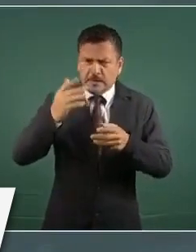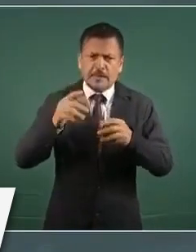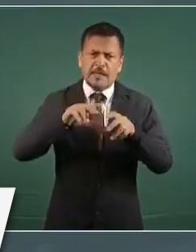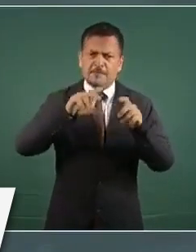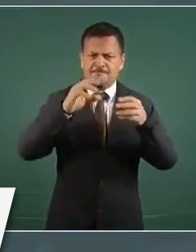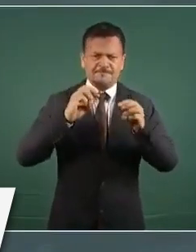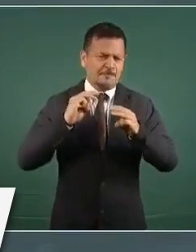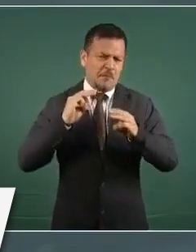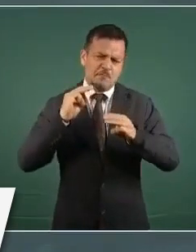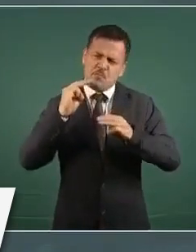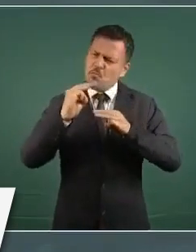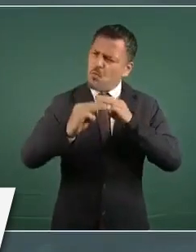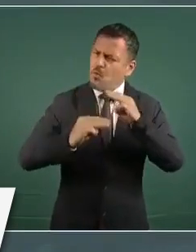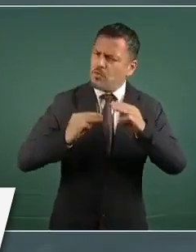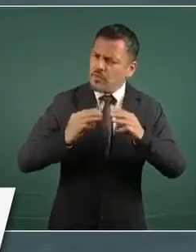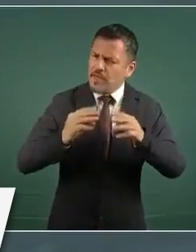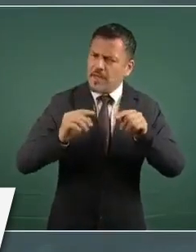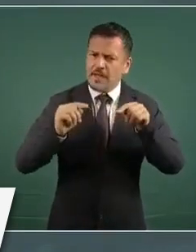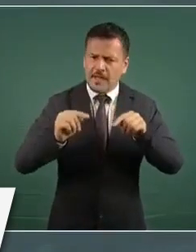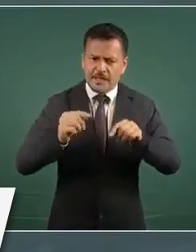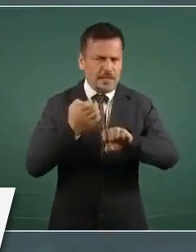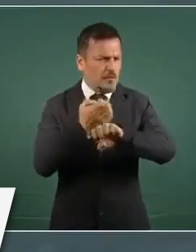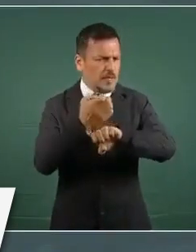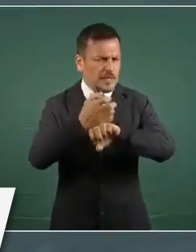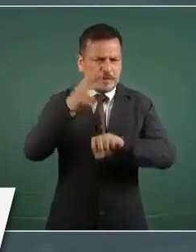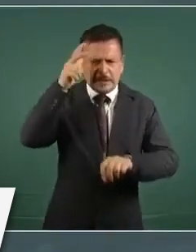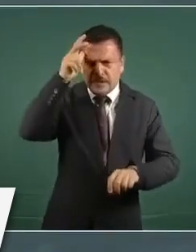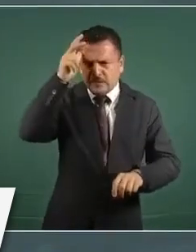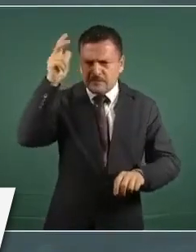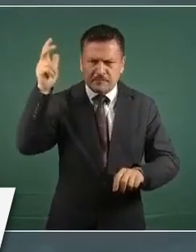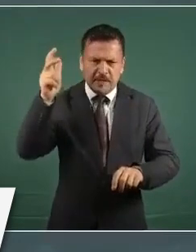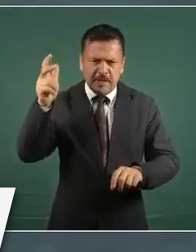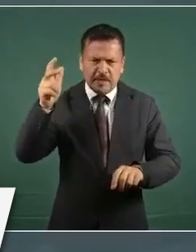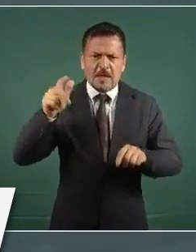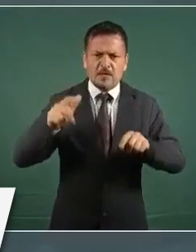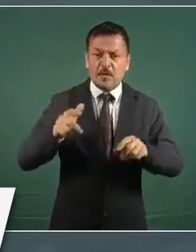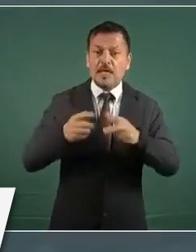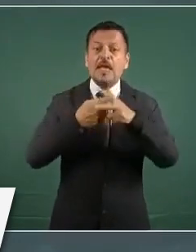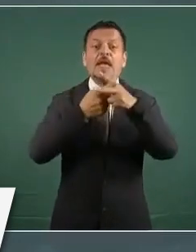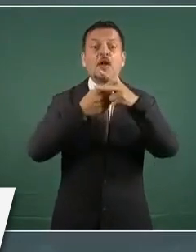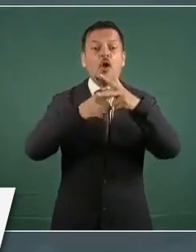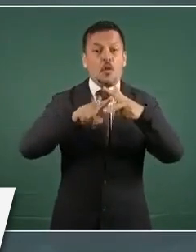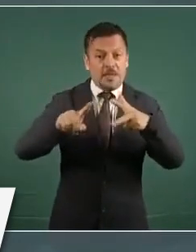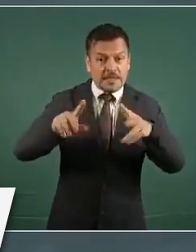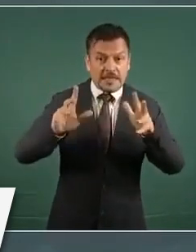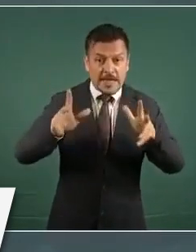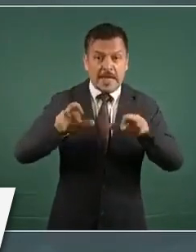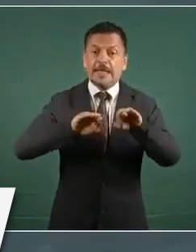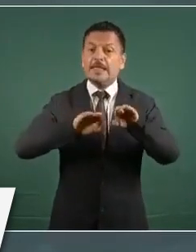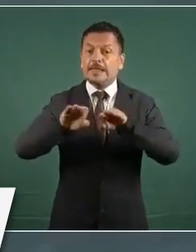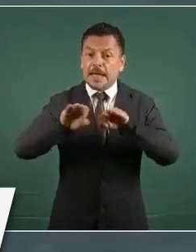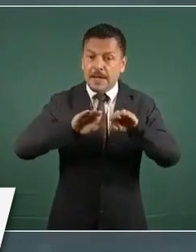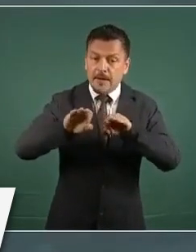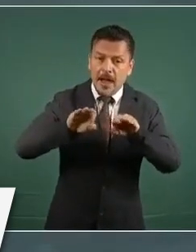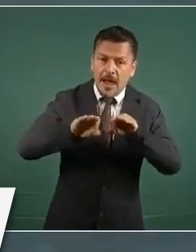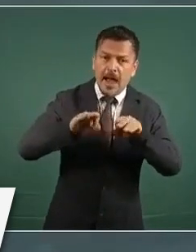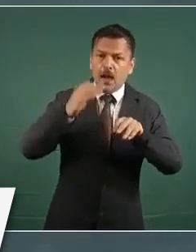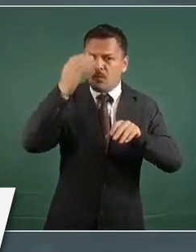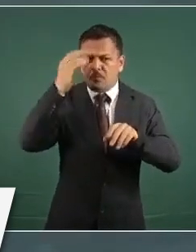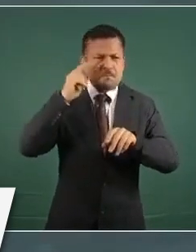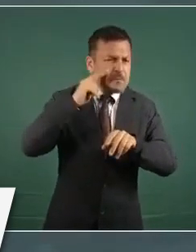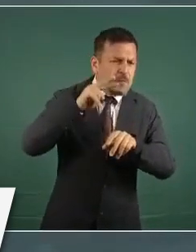nivel mundial a nivel nacional y aquí en el estado de hidalgo pues comenzar estas giras de trabajo con los estados de la